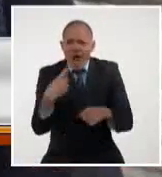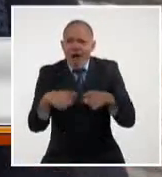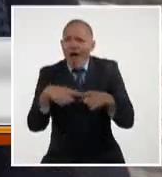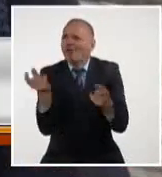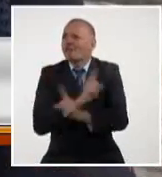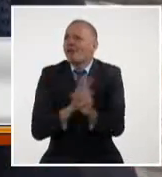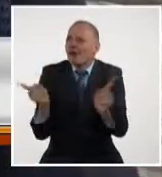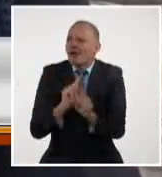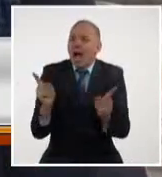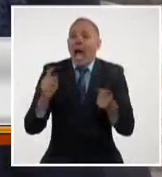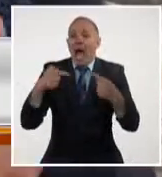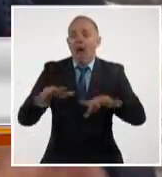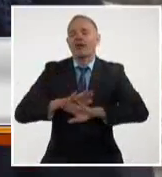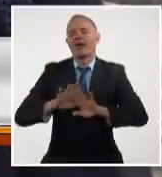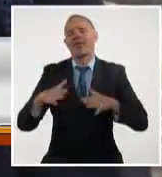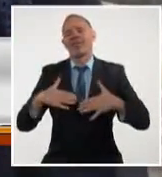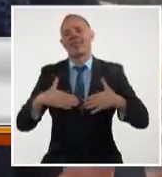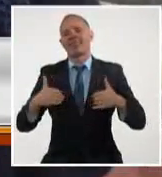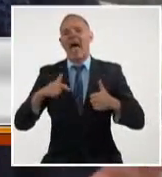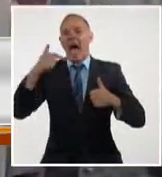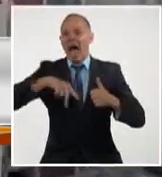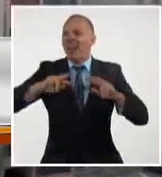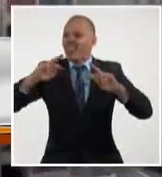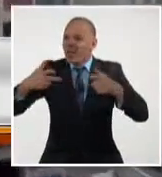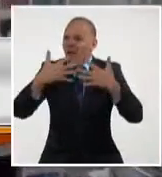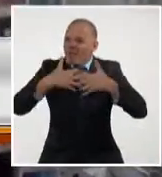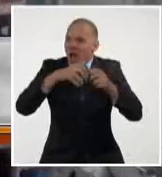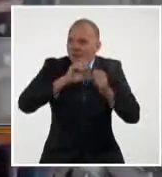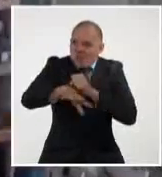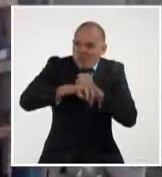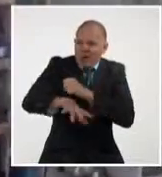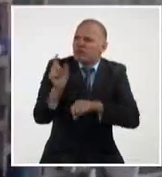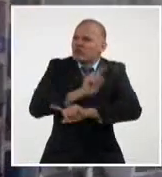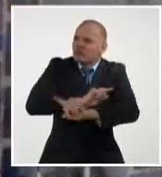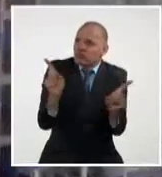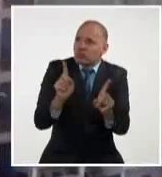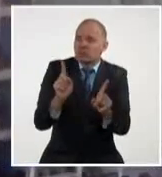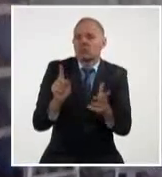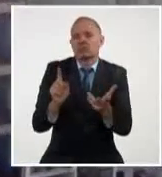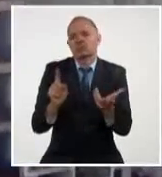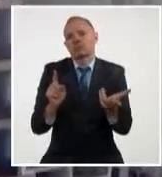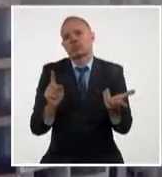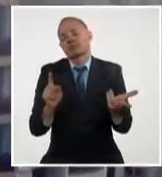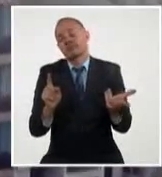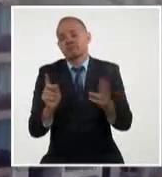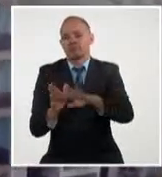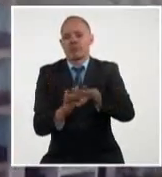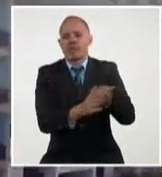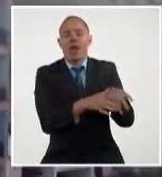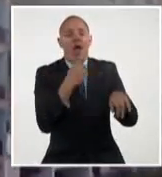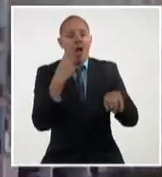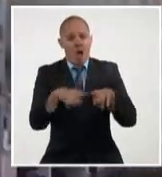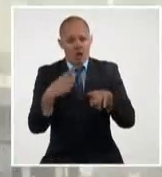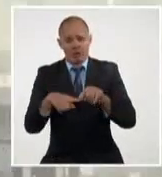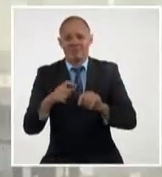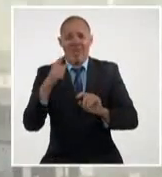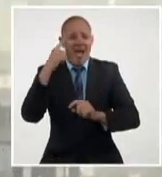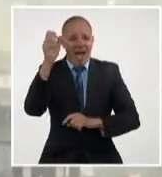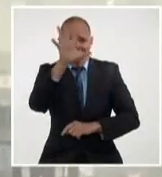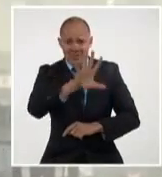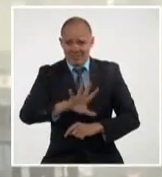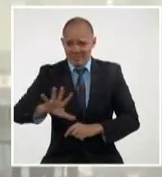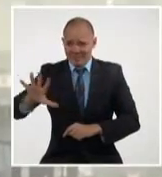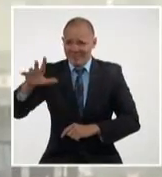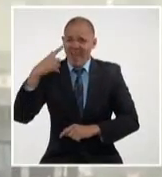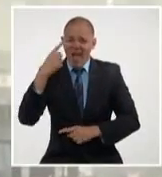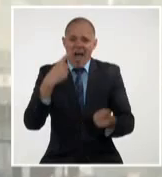vez que se vierte el agua, sus esfuerzos se verán amenazados. La intensa contaminación del aire causada por el smog, gases y productos